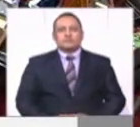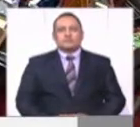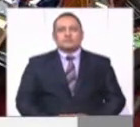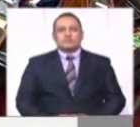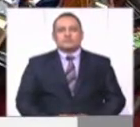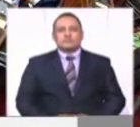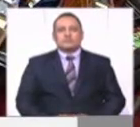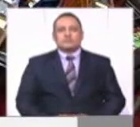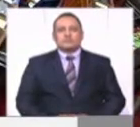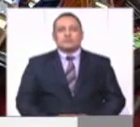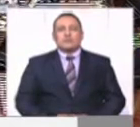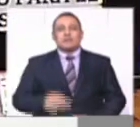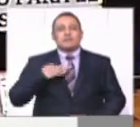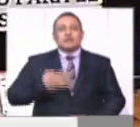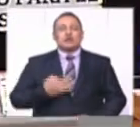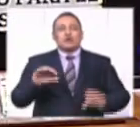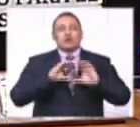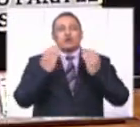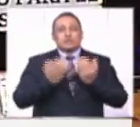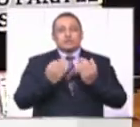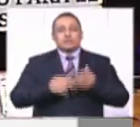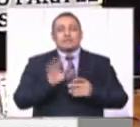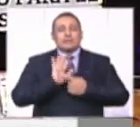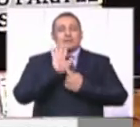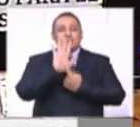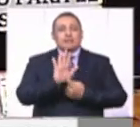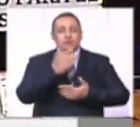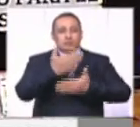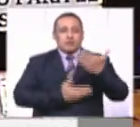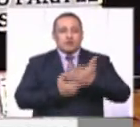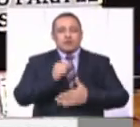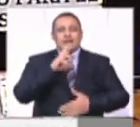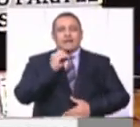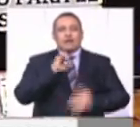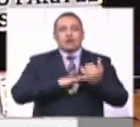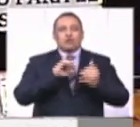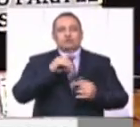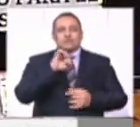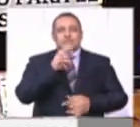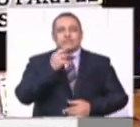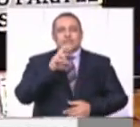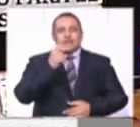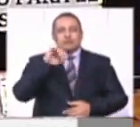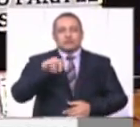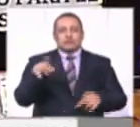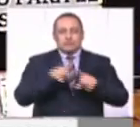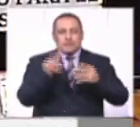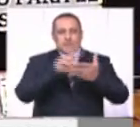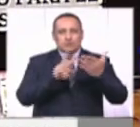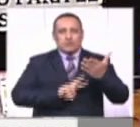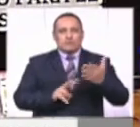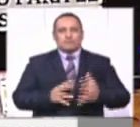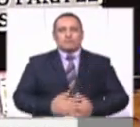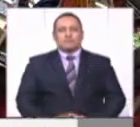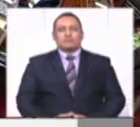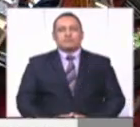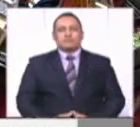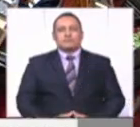República señores congresistas se ha presentado una reconsideración relator de